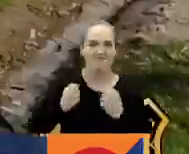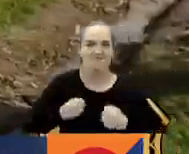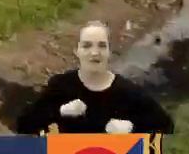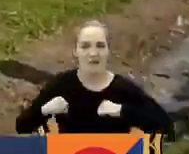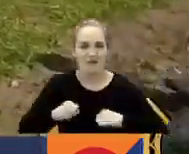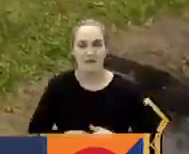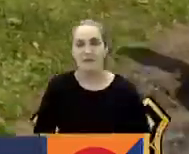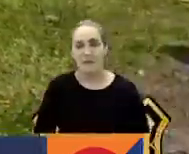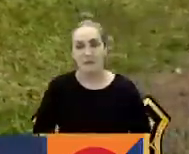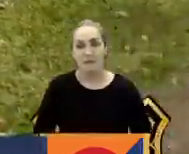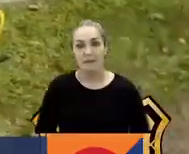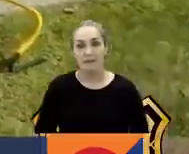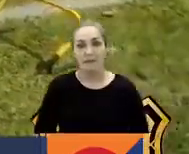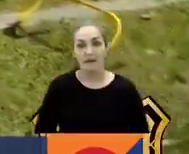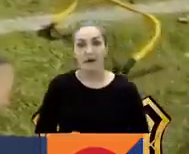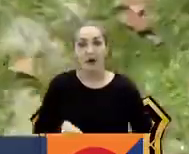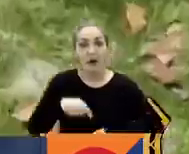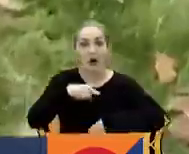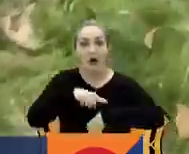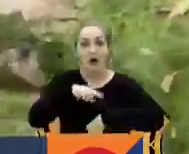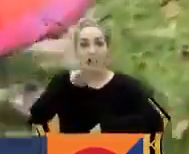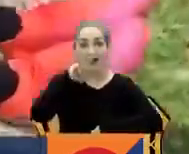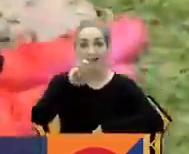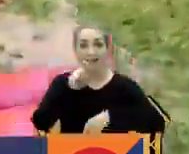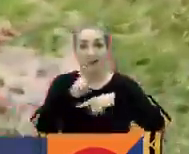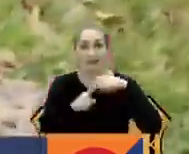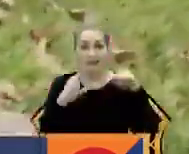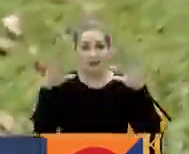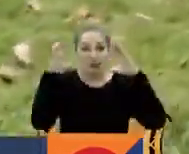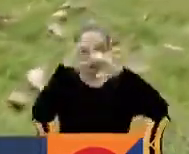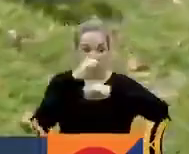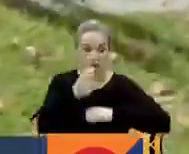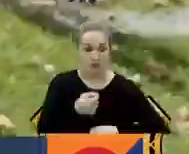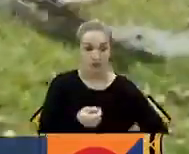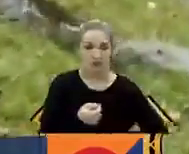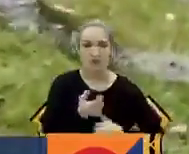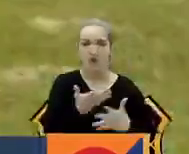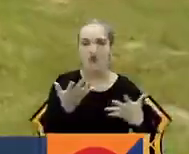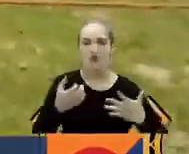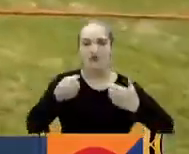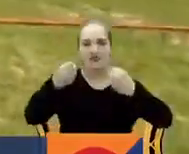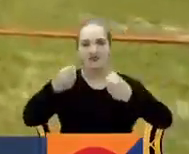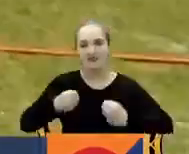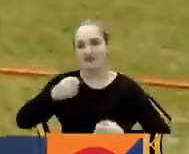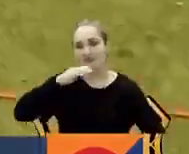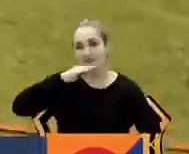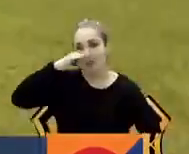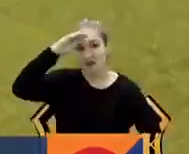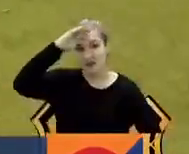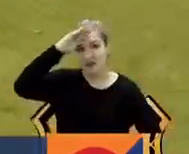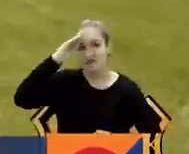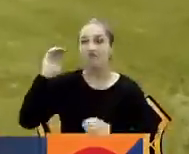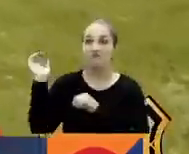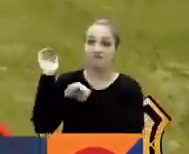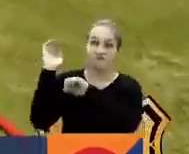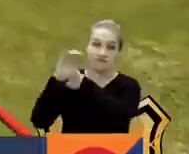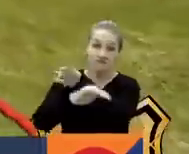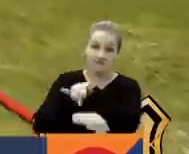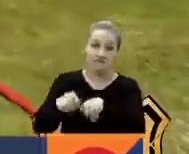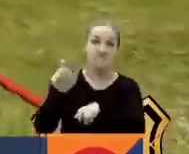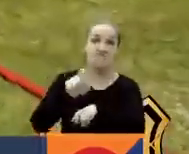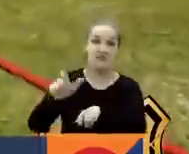juego. El partido será a las 7:30 de la noche en el Atanasio Girardot, con la presencia de